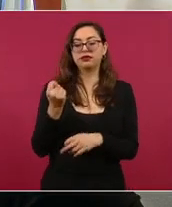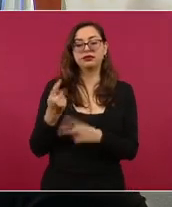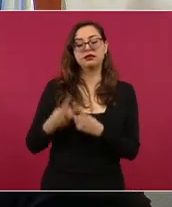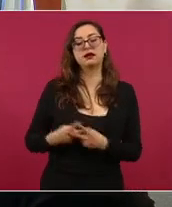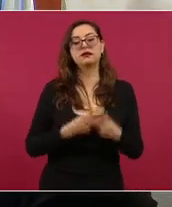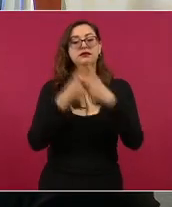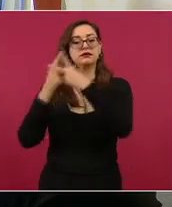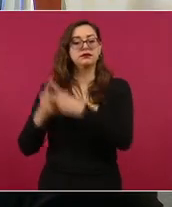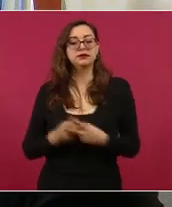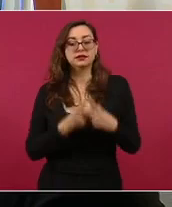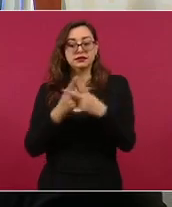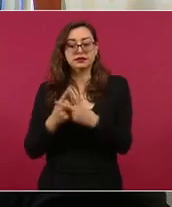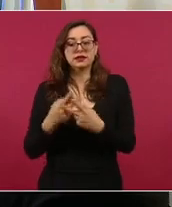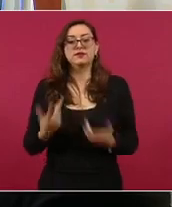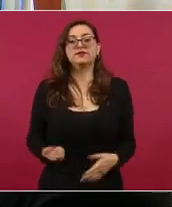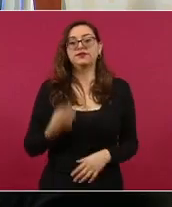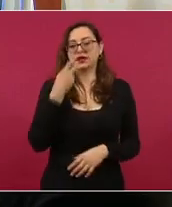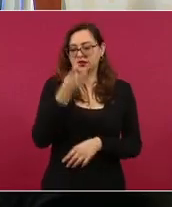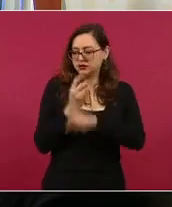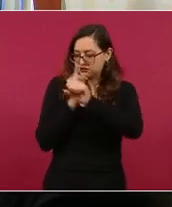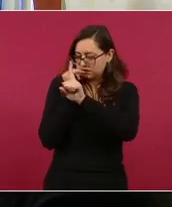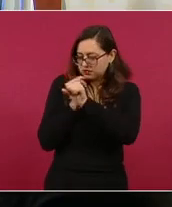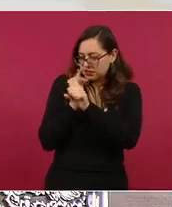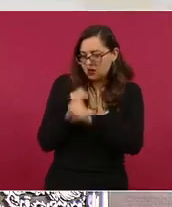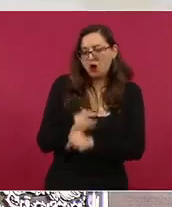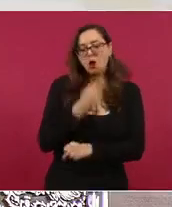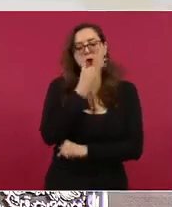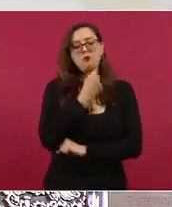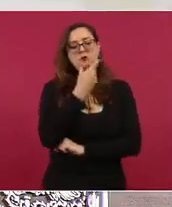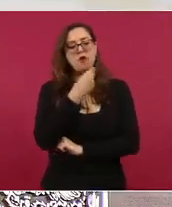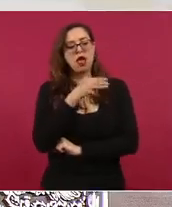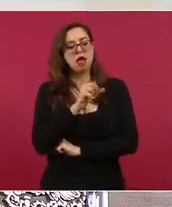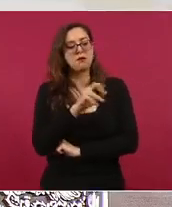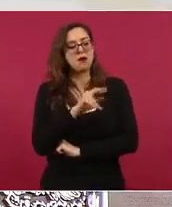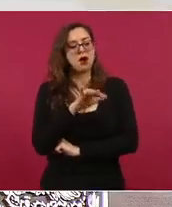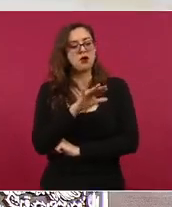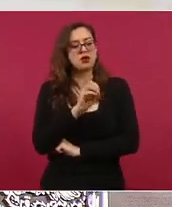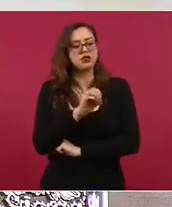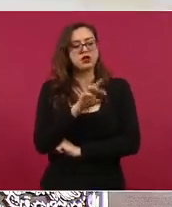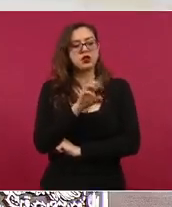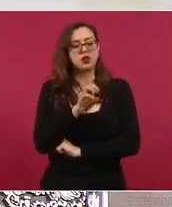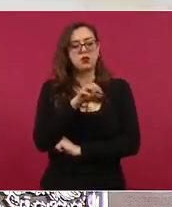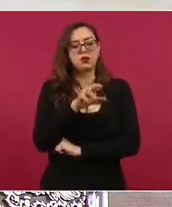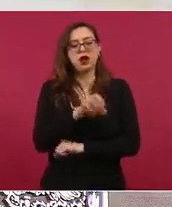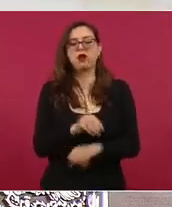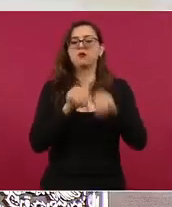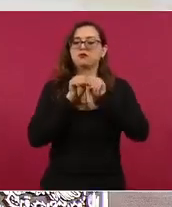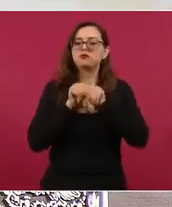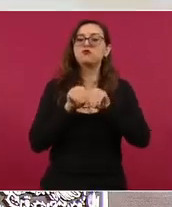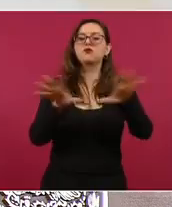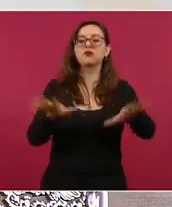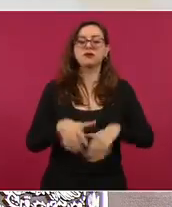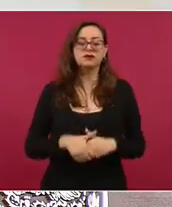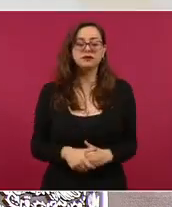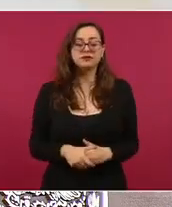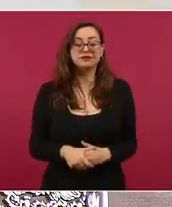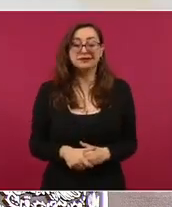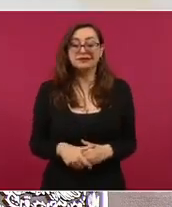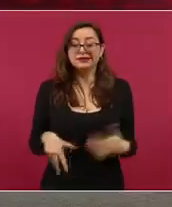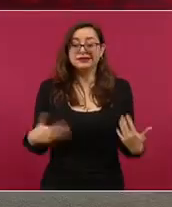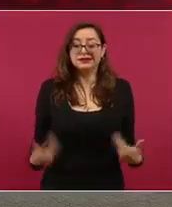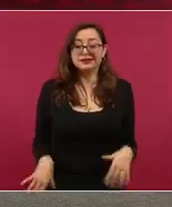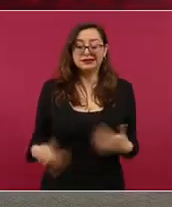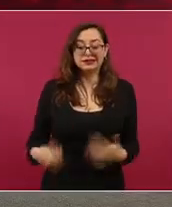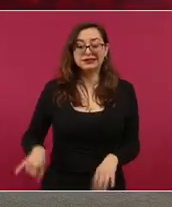reportaje fue publicado por Mauricio Romero en el portal Aristegui Noticias. Y pues bueno, es bien interesante